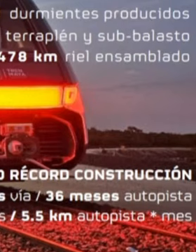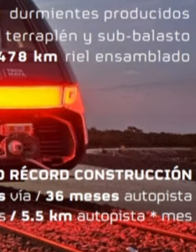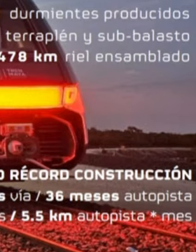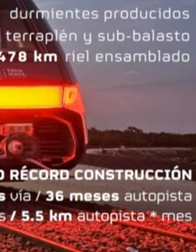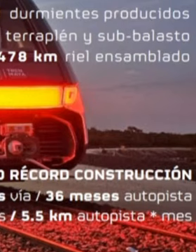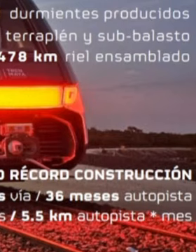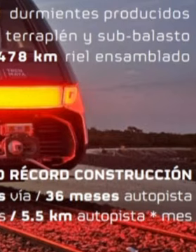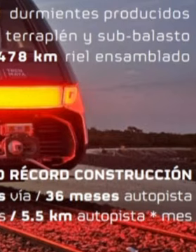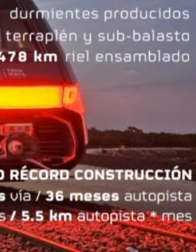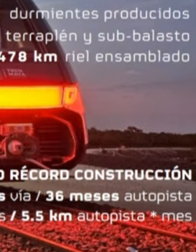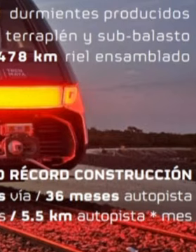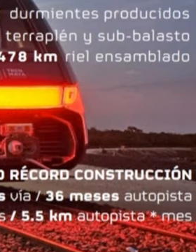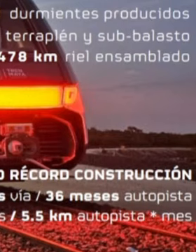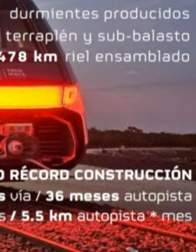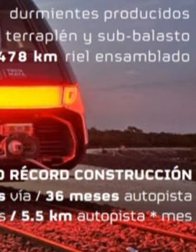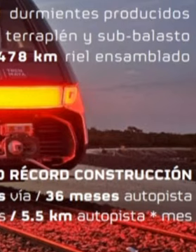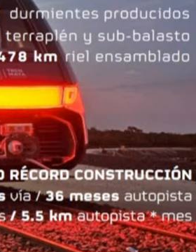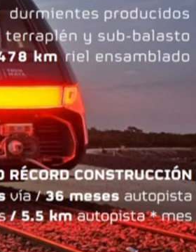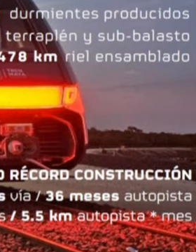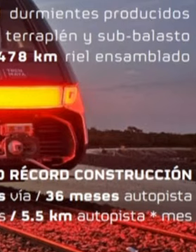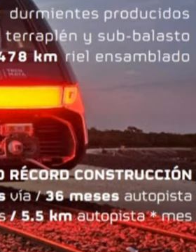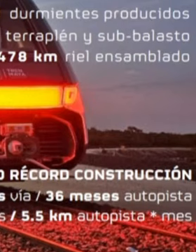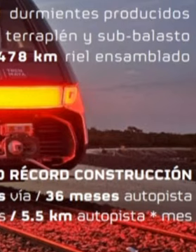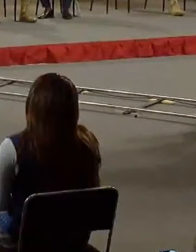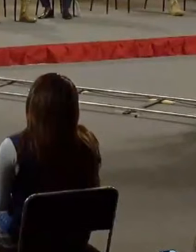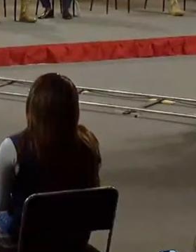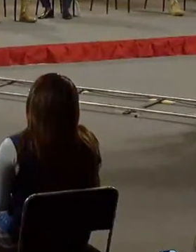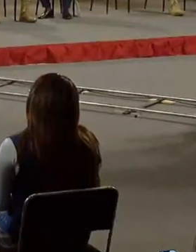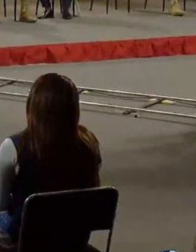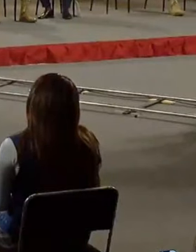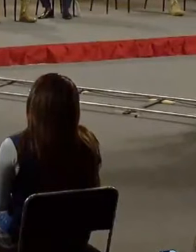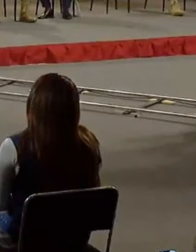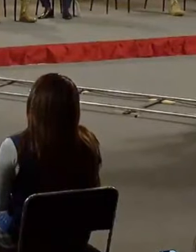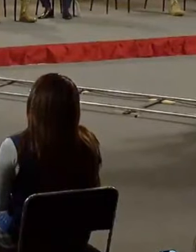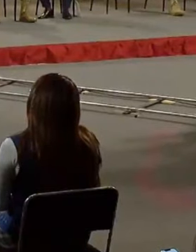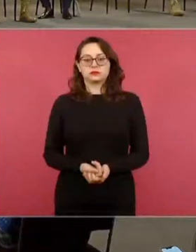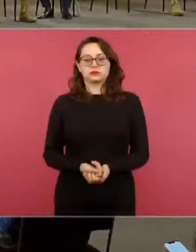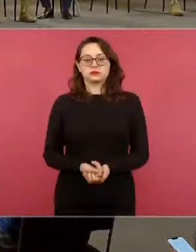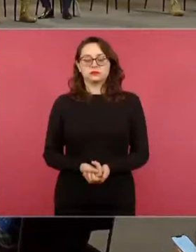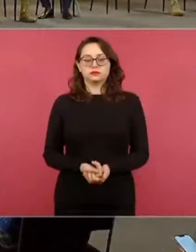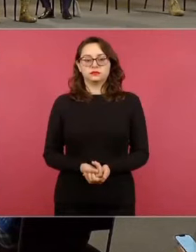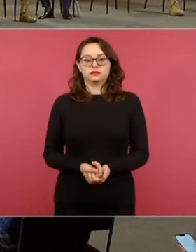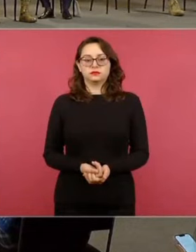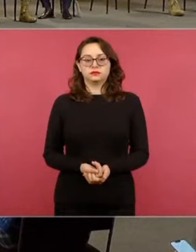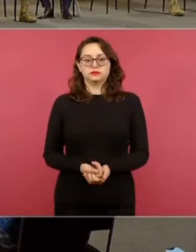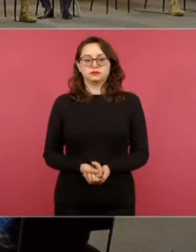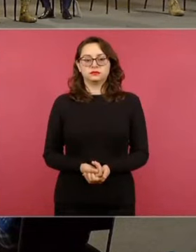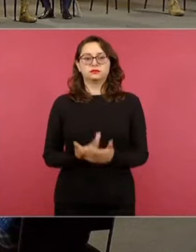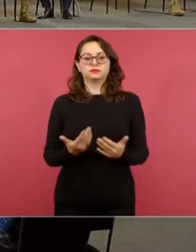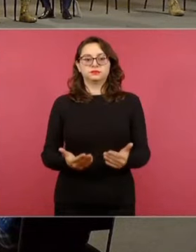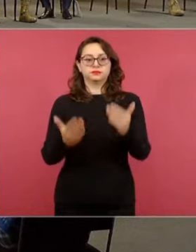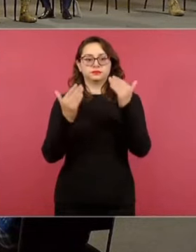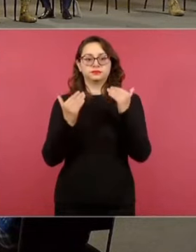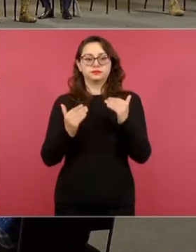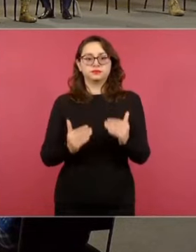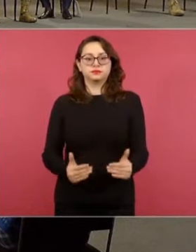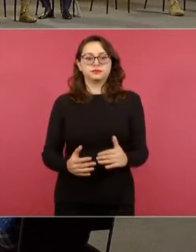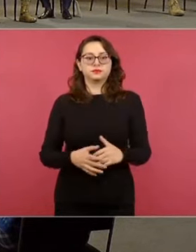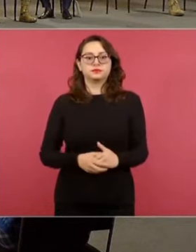mencionó el general, está terminada y estamos trabajando en la edificación de las estaciones. La siguiente, por favor.